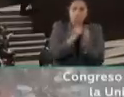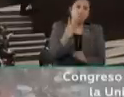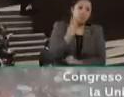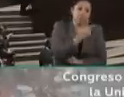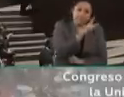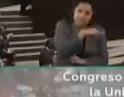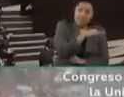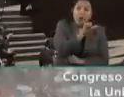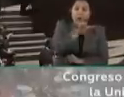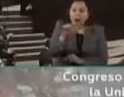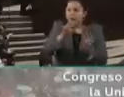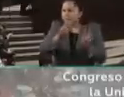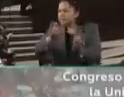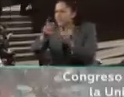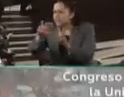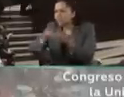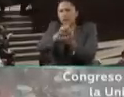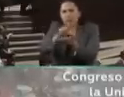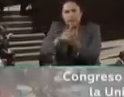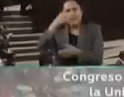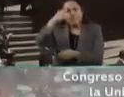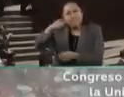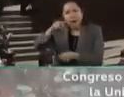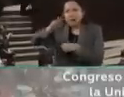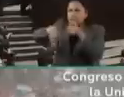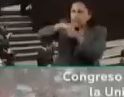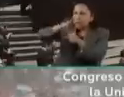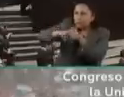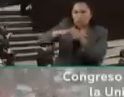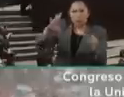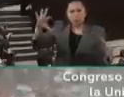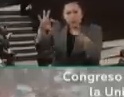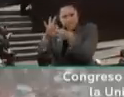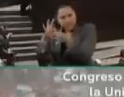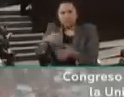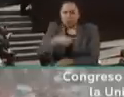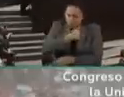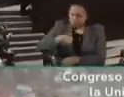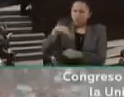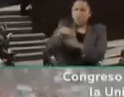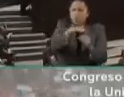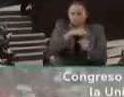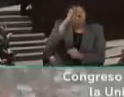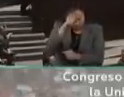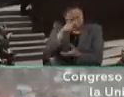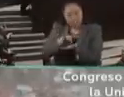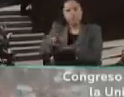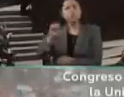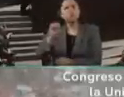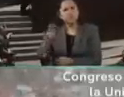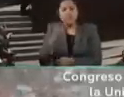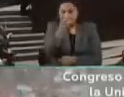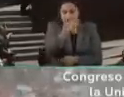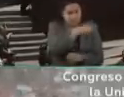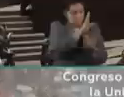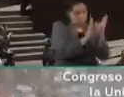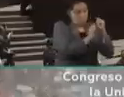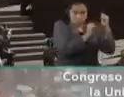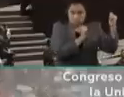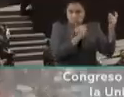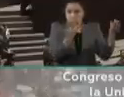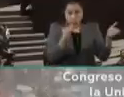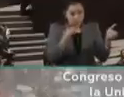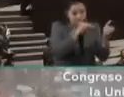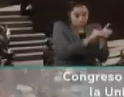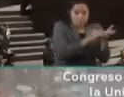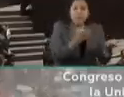ambiental vigente en este país, entre las que destacan reconocer en la Constitución el derecho humano a un medio ambiente sano y